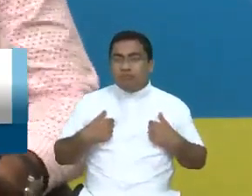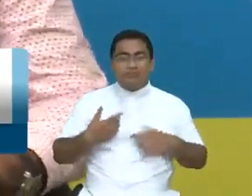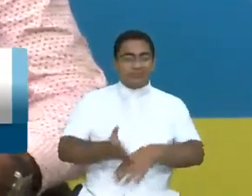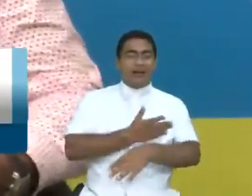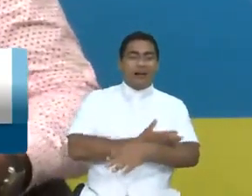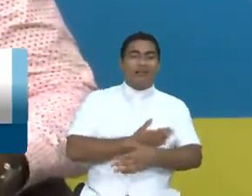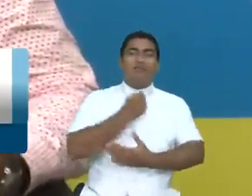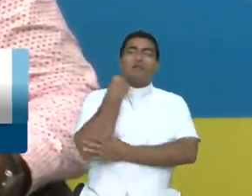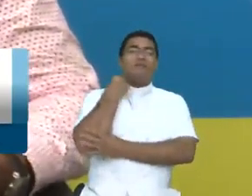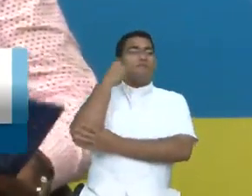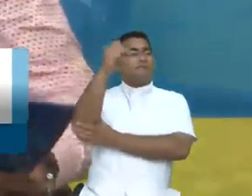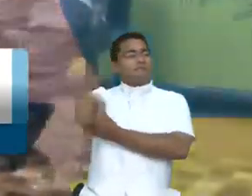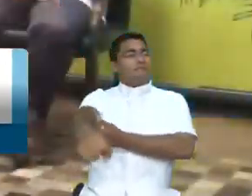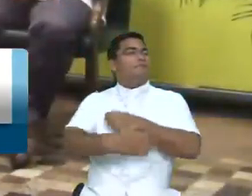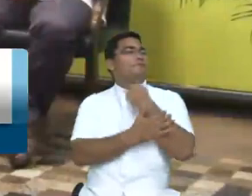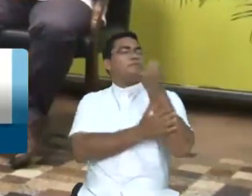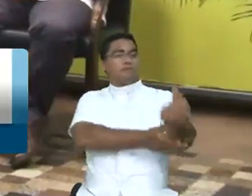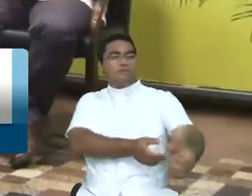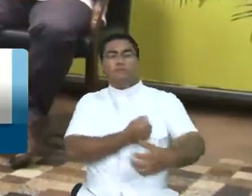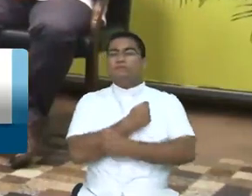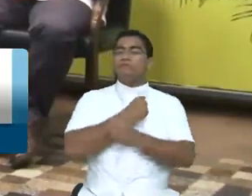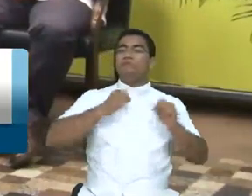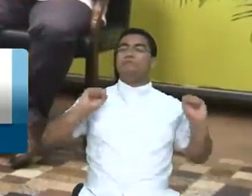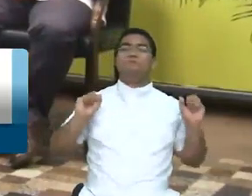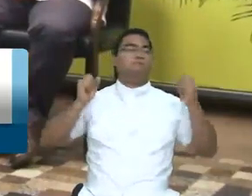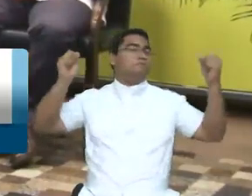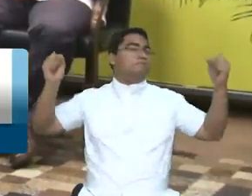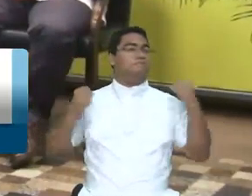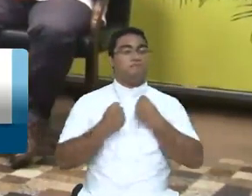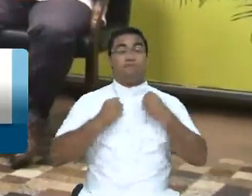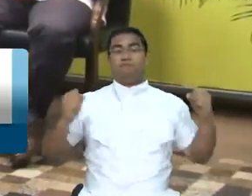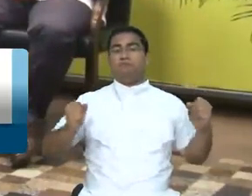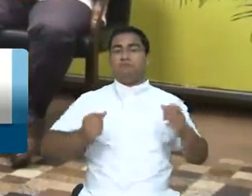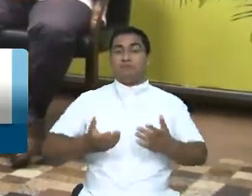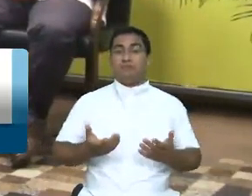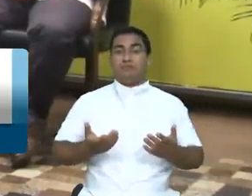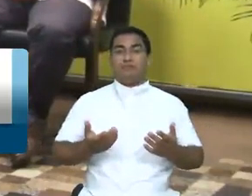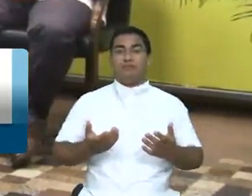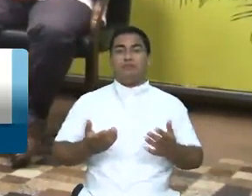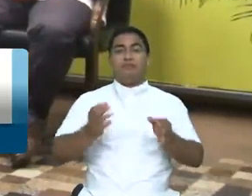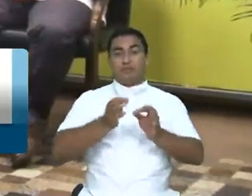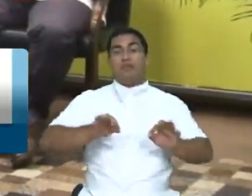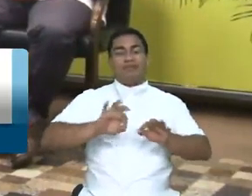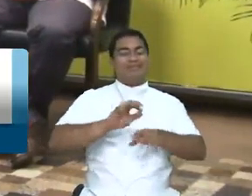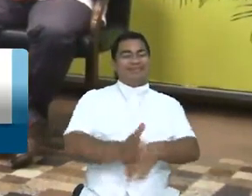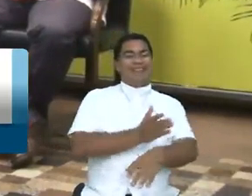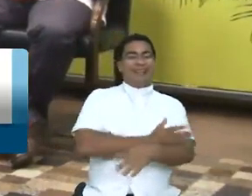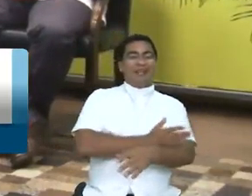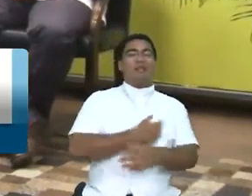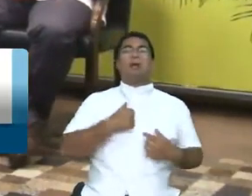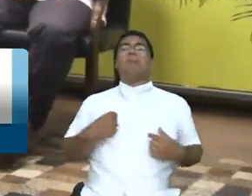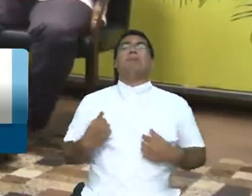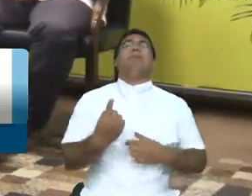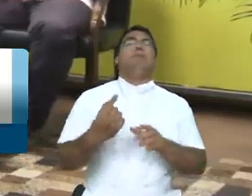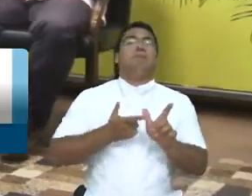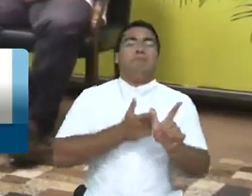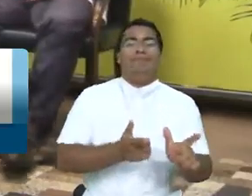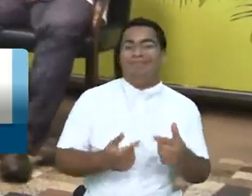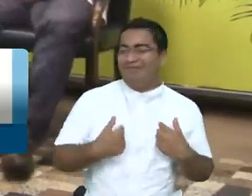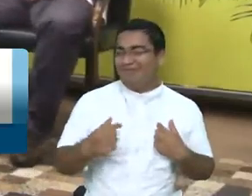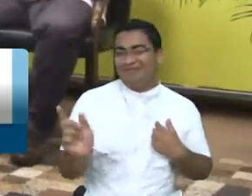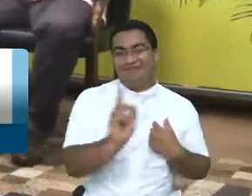los brazos, la musculatura, las piernas, y después vienen los dolores. ¿Esto también puede causar lesiones en la columna vertebral? Sí. Lo que